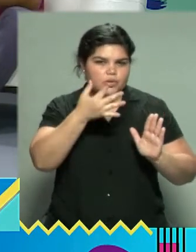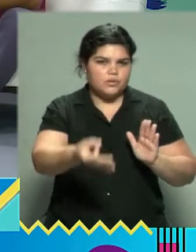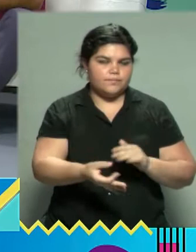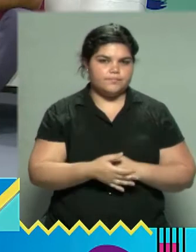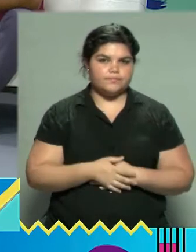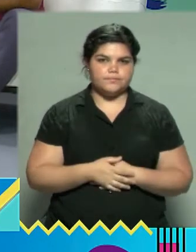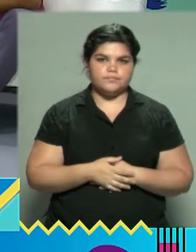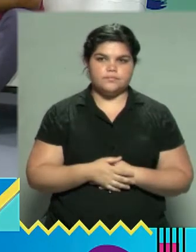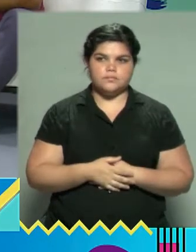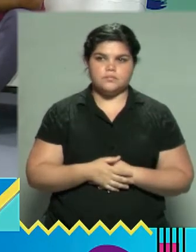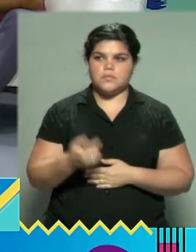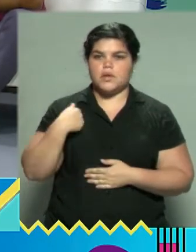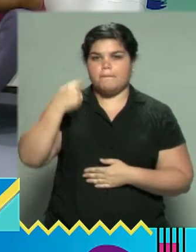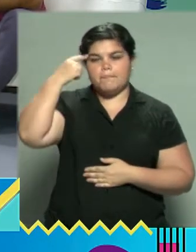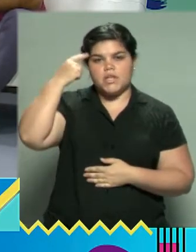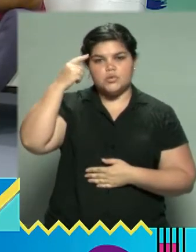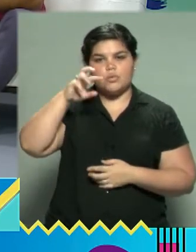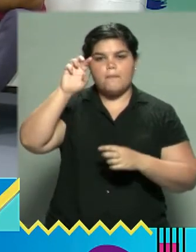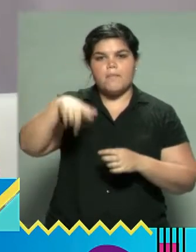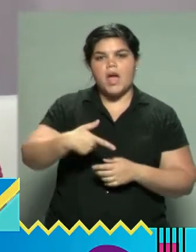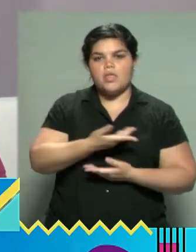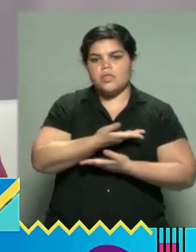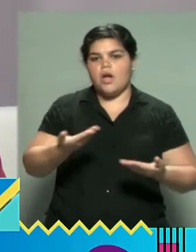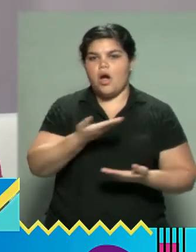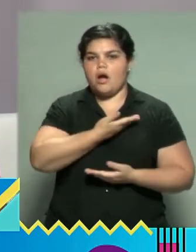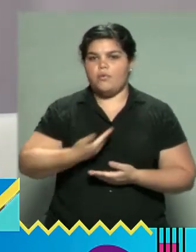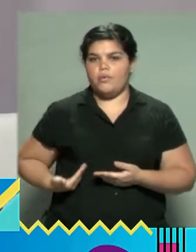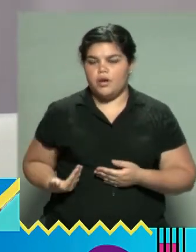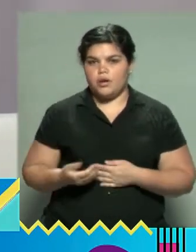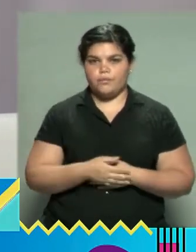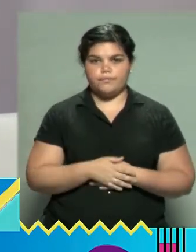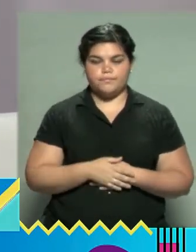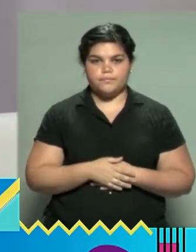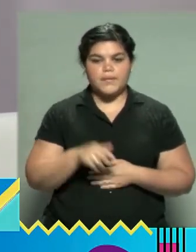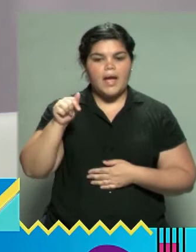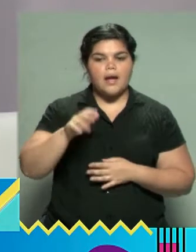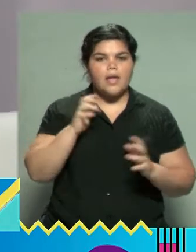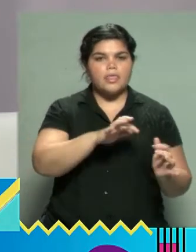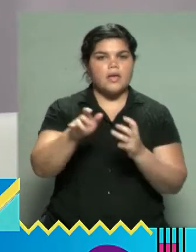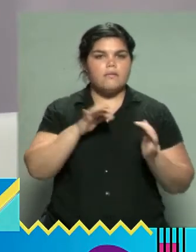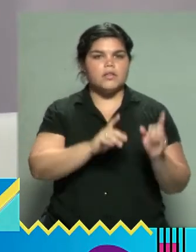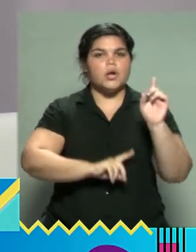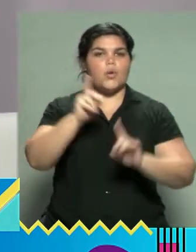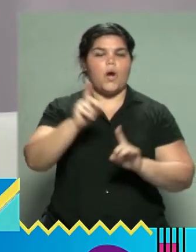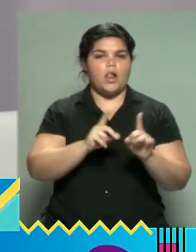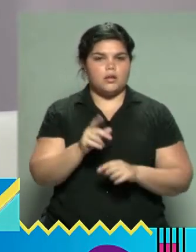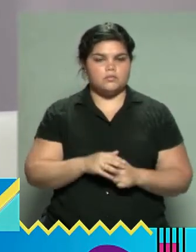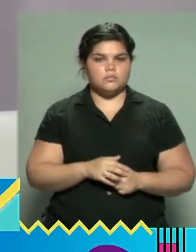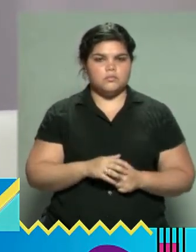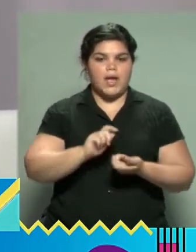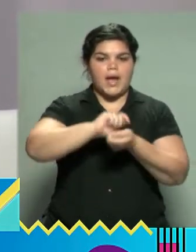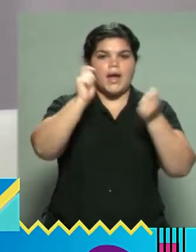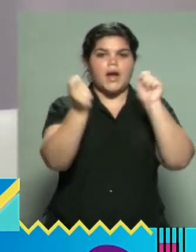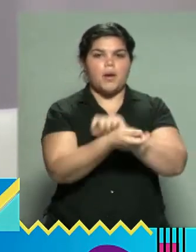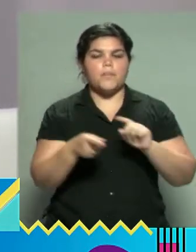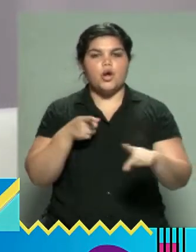Para nosotros es parte de una política general que tiene el gobierno, porque acá lo que está en debate son las reformas antiobreras que quiere